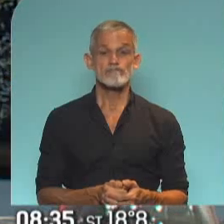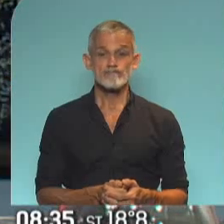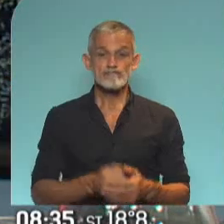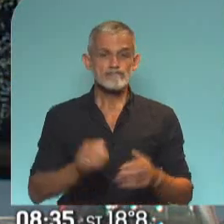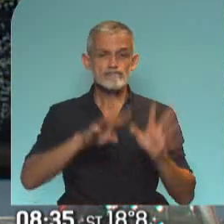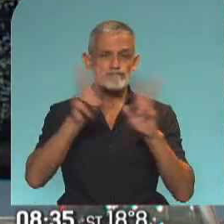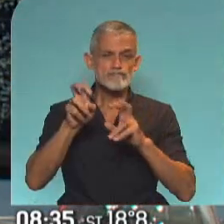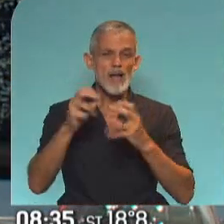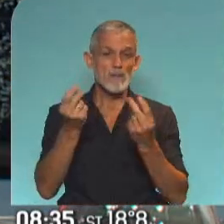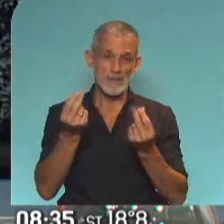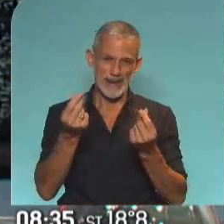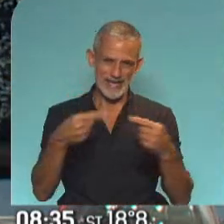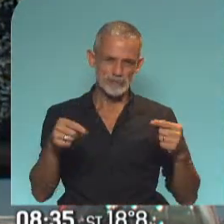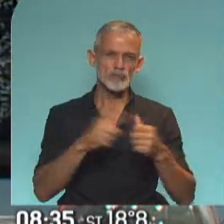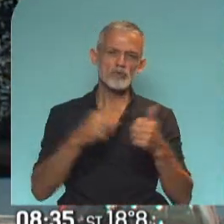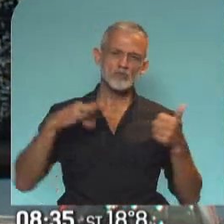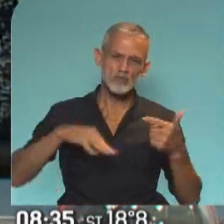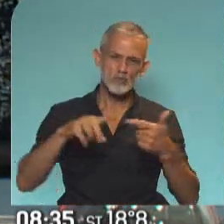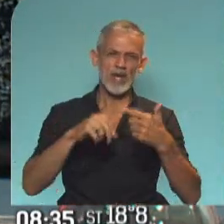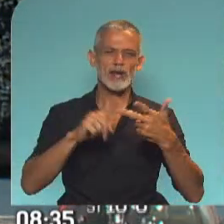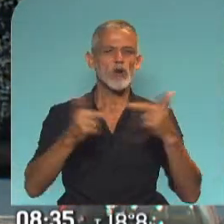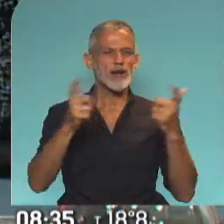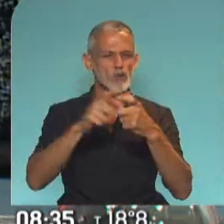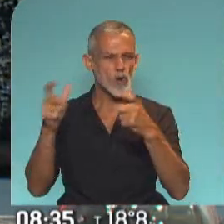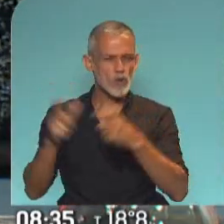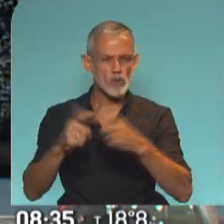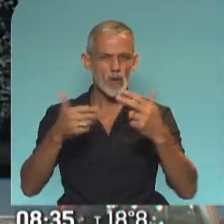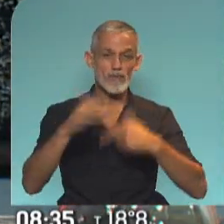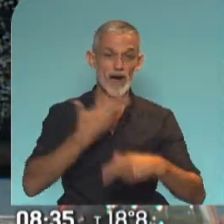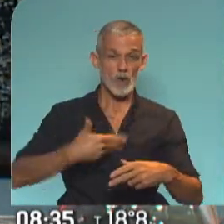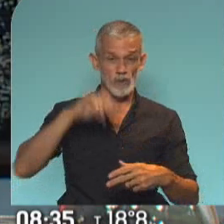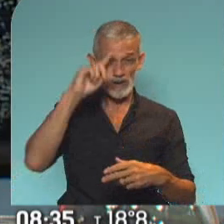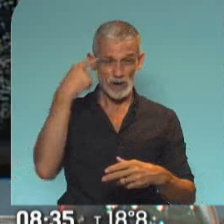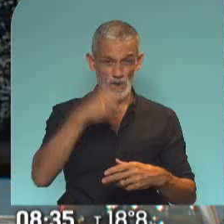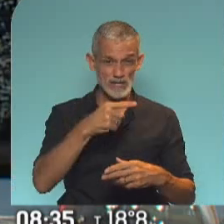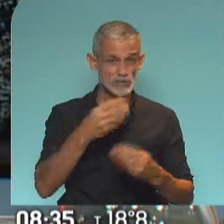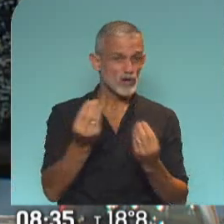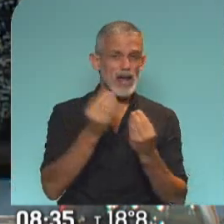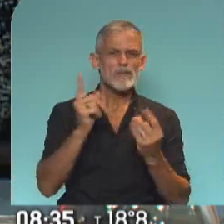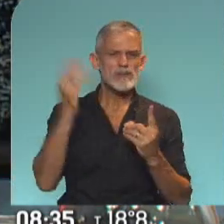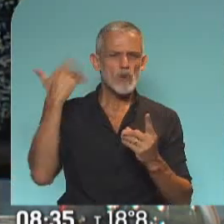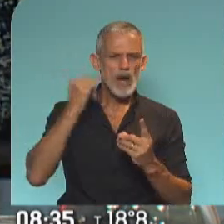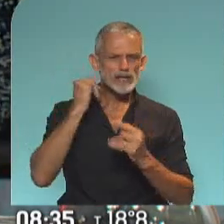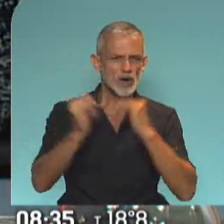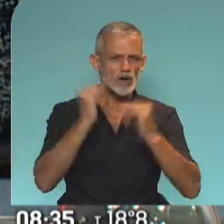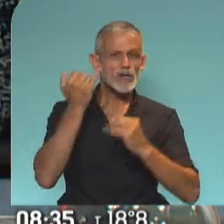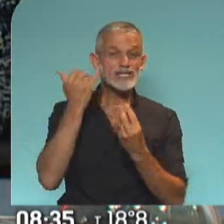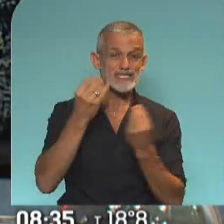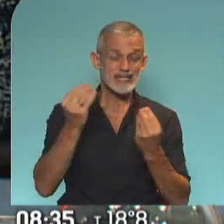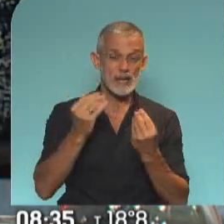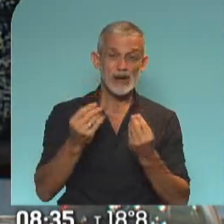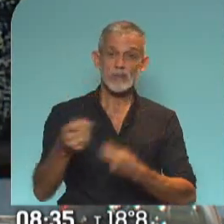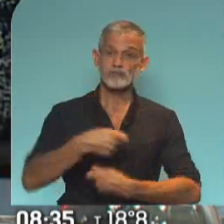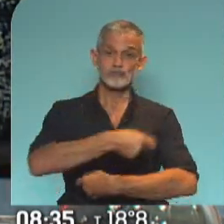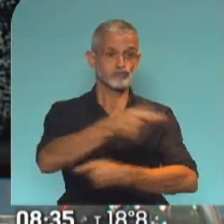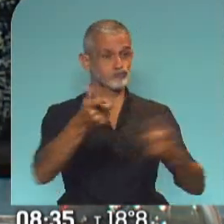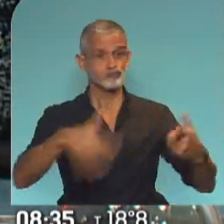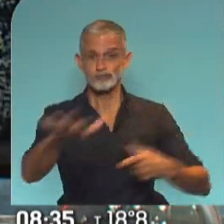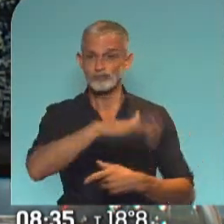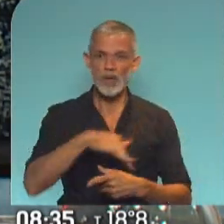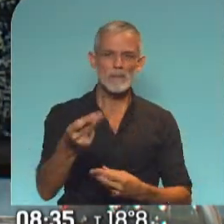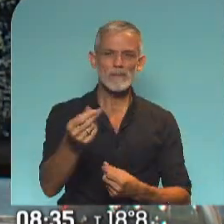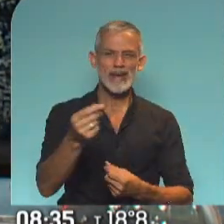Y hablamos de precios, hablamos de salarios, también de reuniones que lleva adelante el gobierno nacional, como ya hemos contado, para abastecer el mercado interno y evitar que los